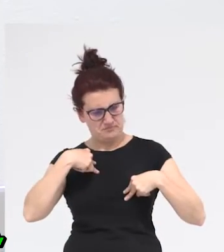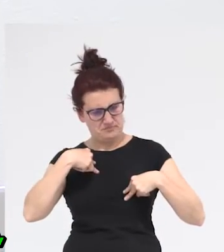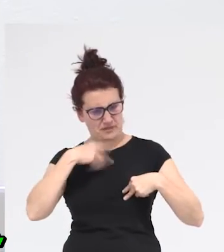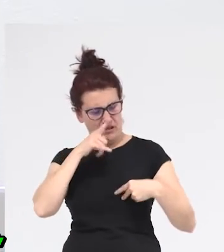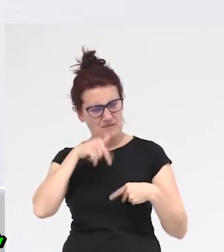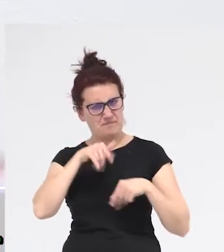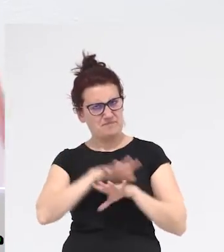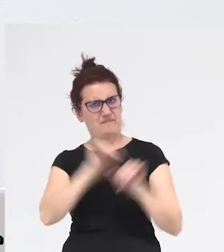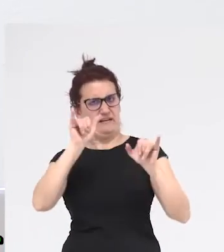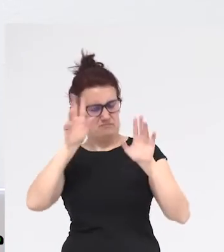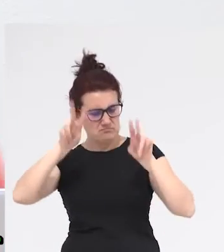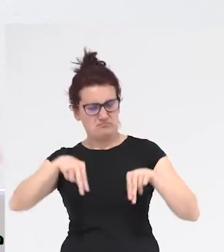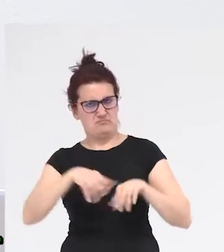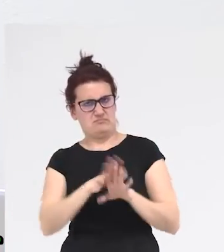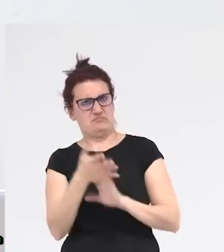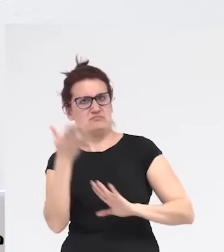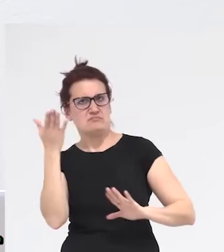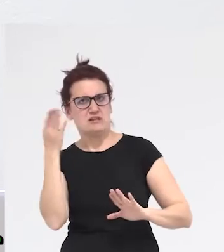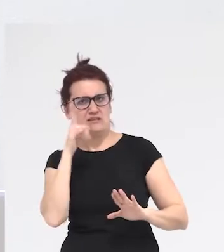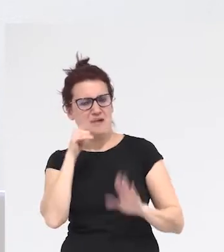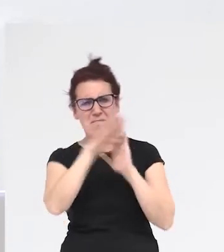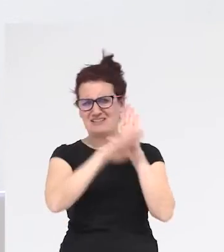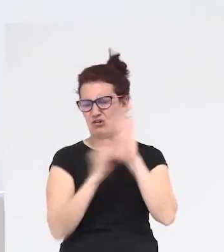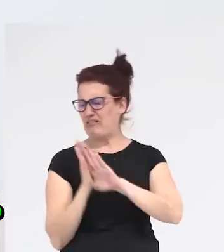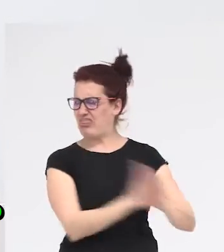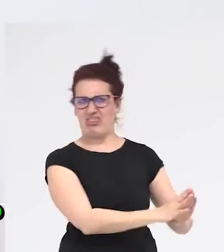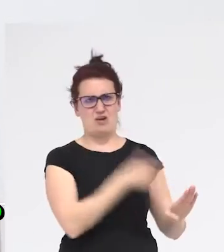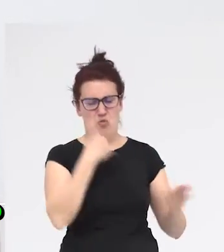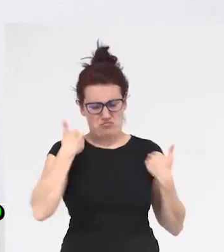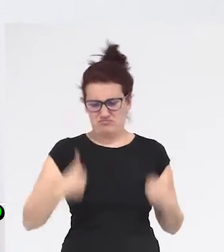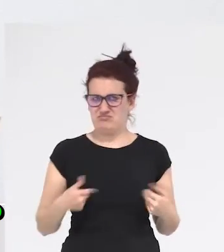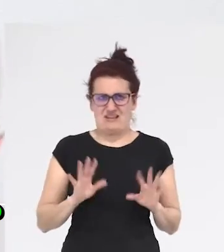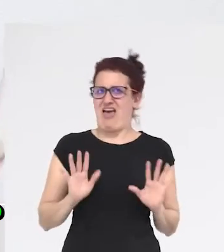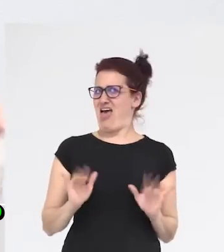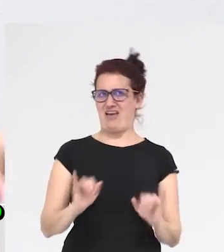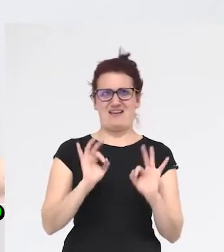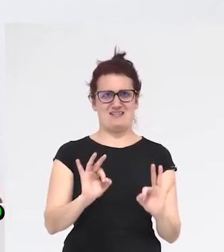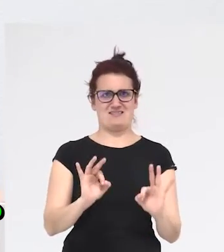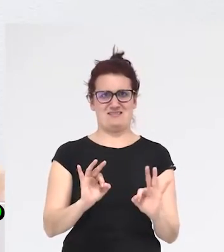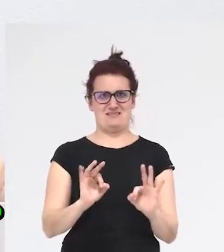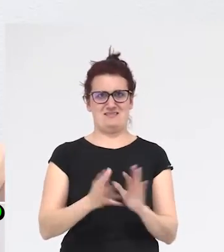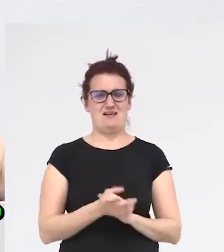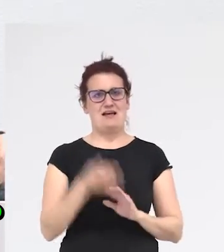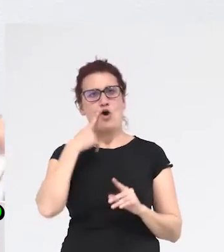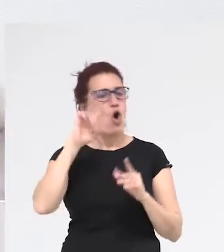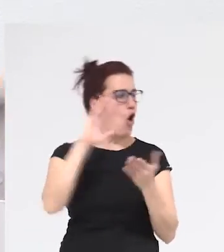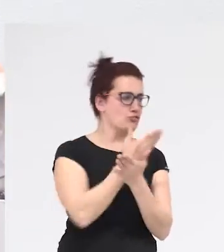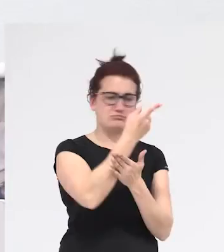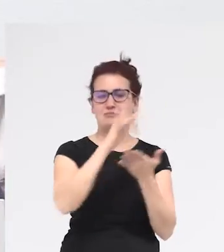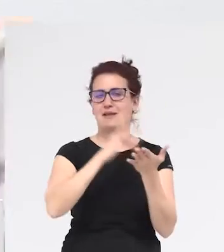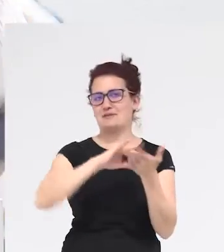de plantarse a eso, ¿no? Dejando de lado los patrones, ¿no? Vamos a hacer otro rompimiento para no